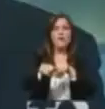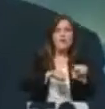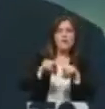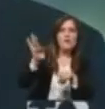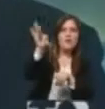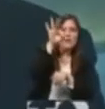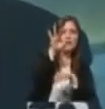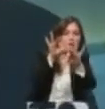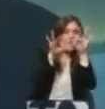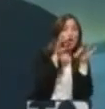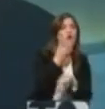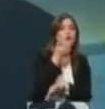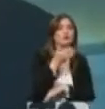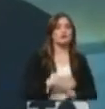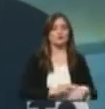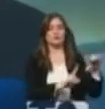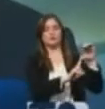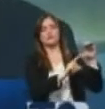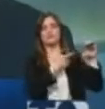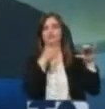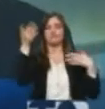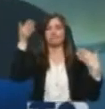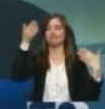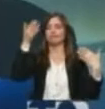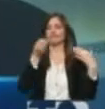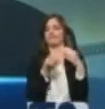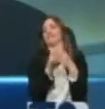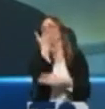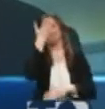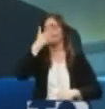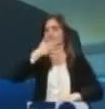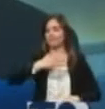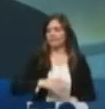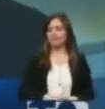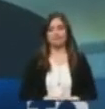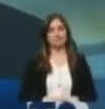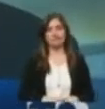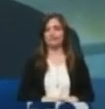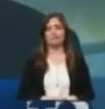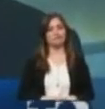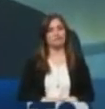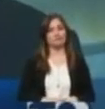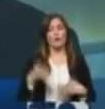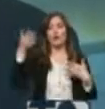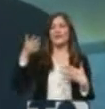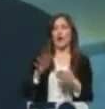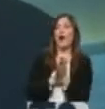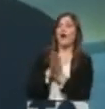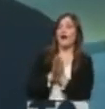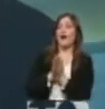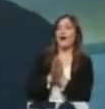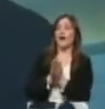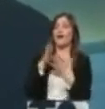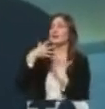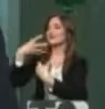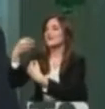control. El Consejo de Participación es un engendro político que operó con servilismo político para el gobierno